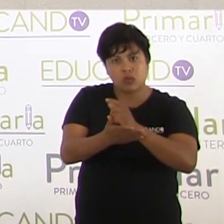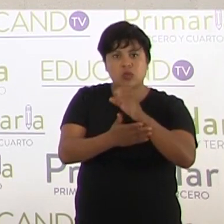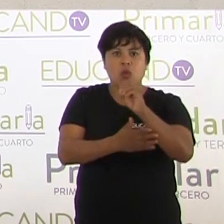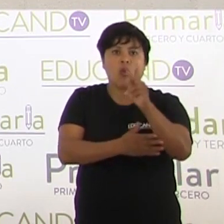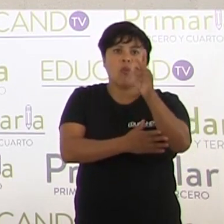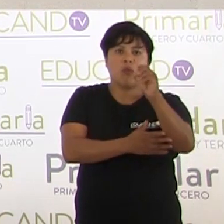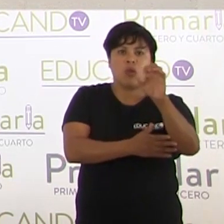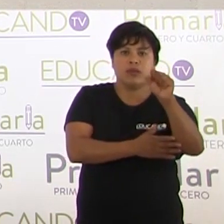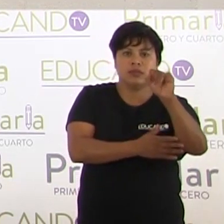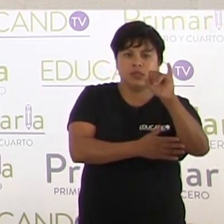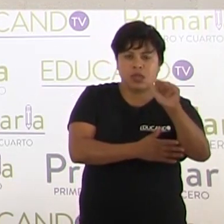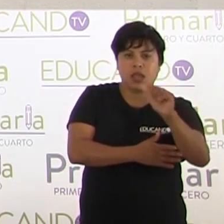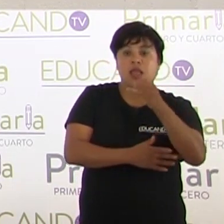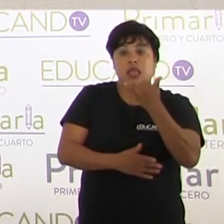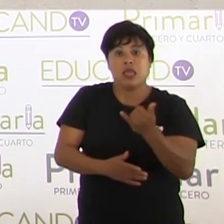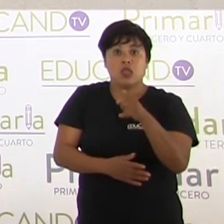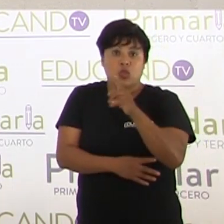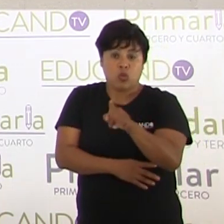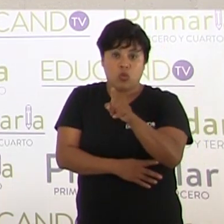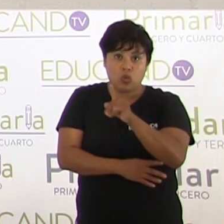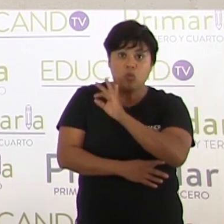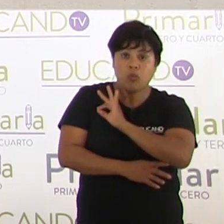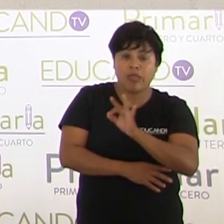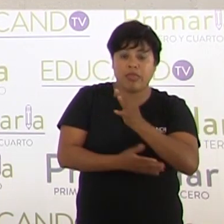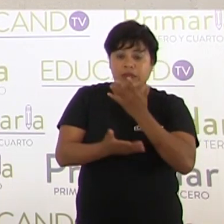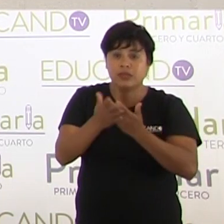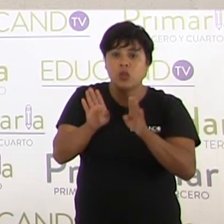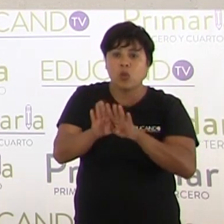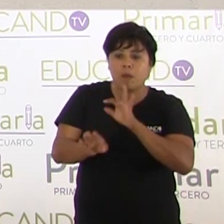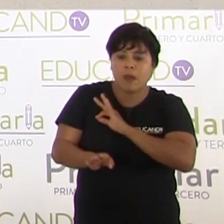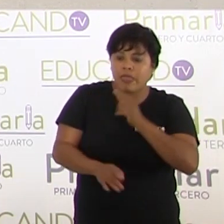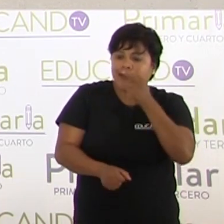que seas capaz de identificarlo.